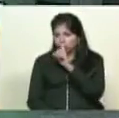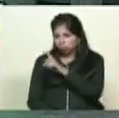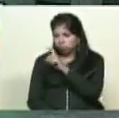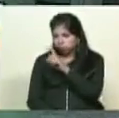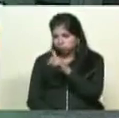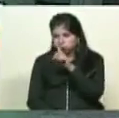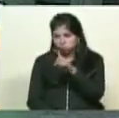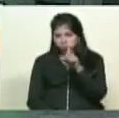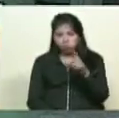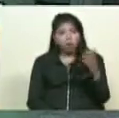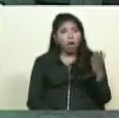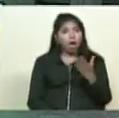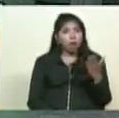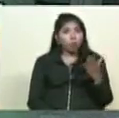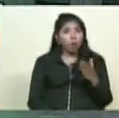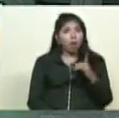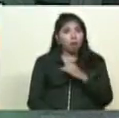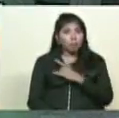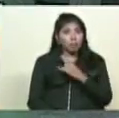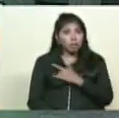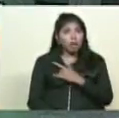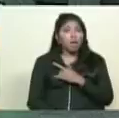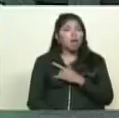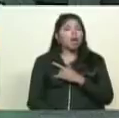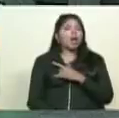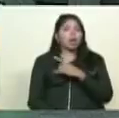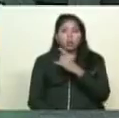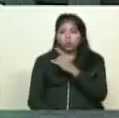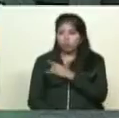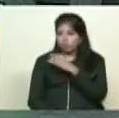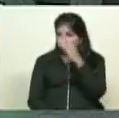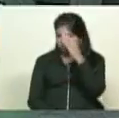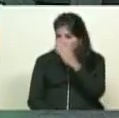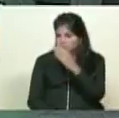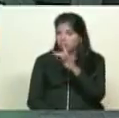escuelas militares y la Universidad de los Trabajadores